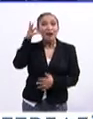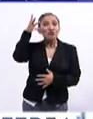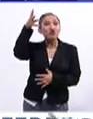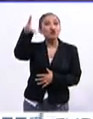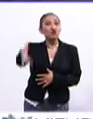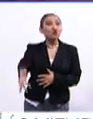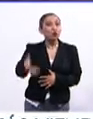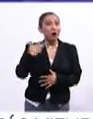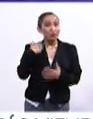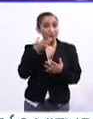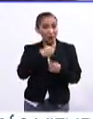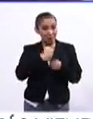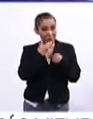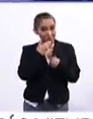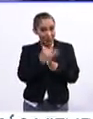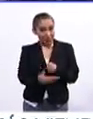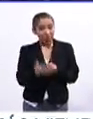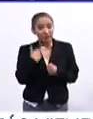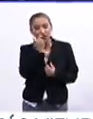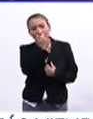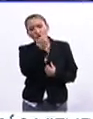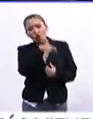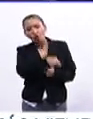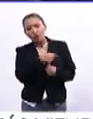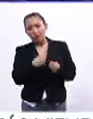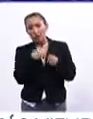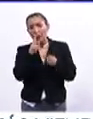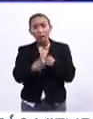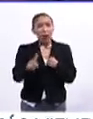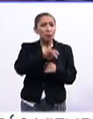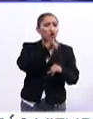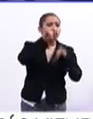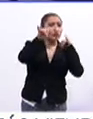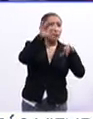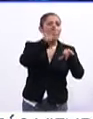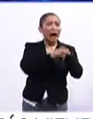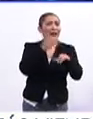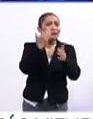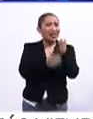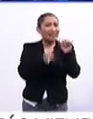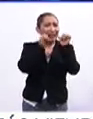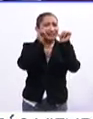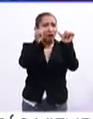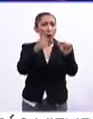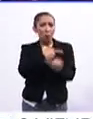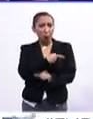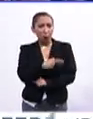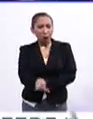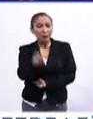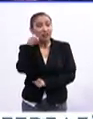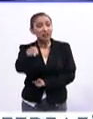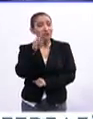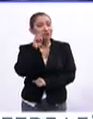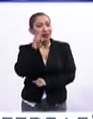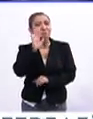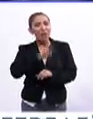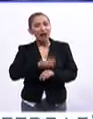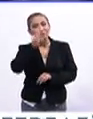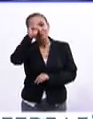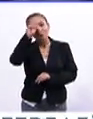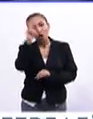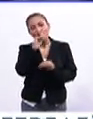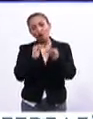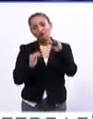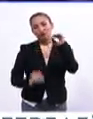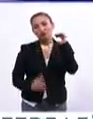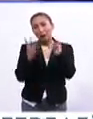sociedad y vivir de forma digna. Los estudiantes que habitan en poblaciones con mayor vulnerabilidad socioeconómica son los que presentan los